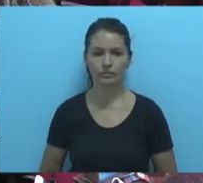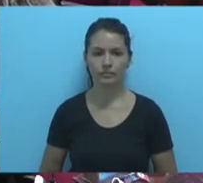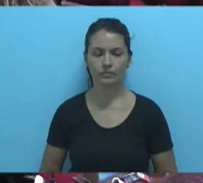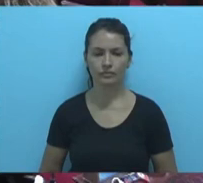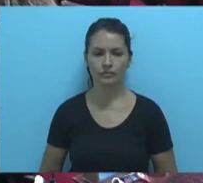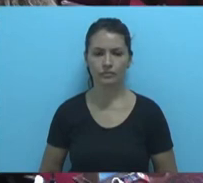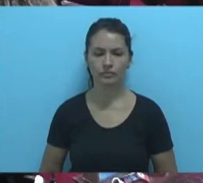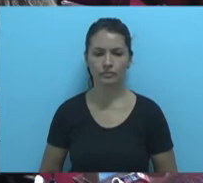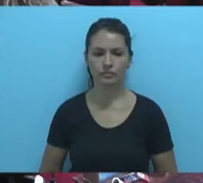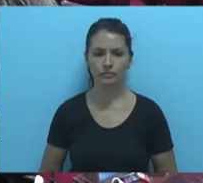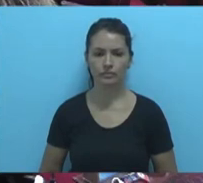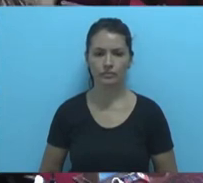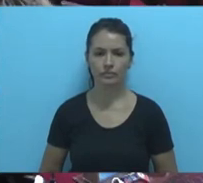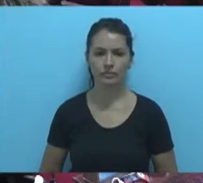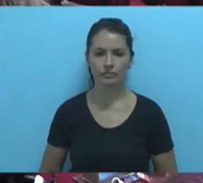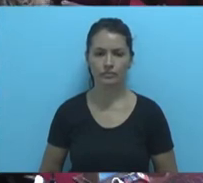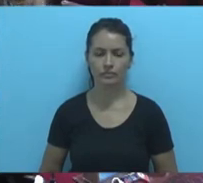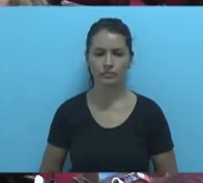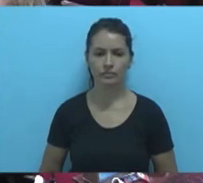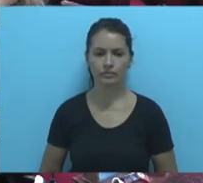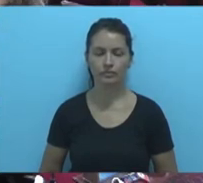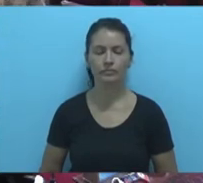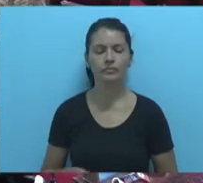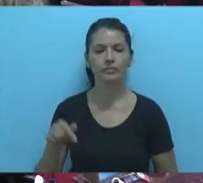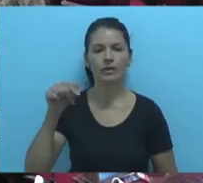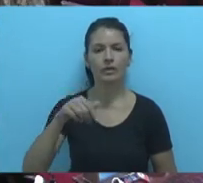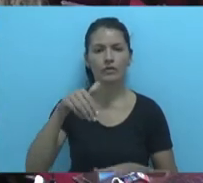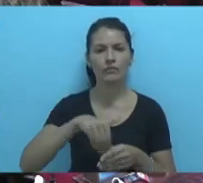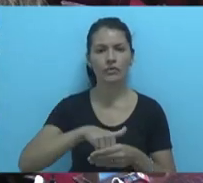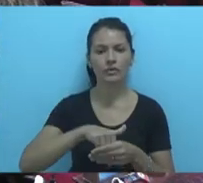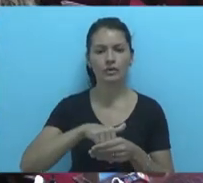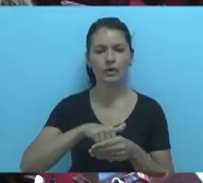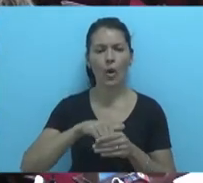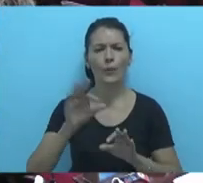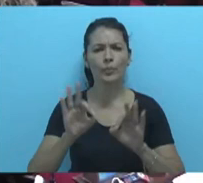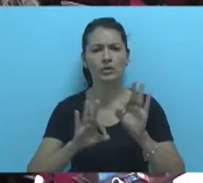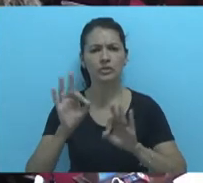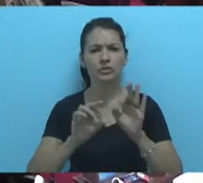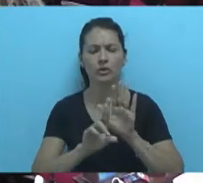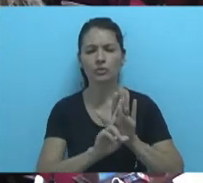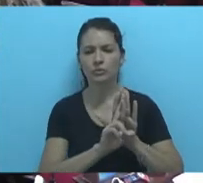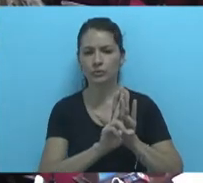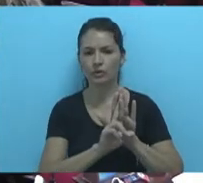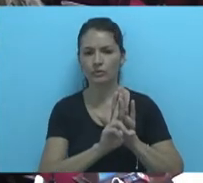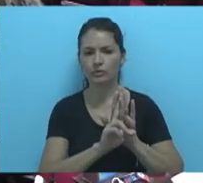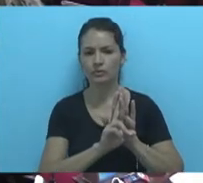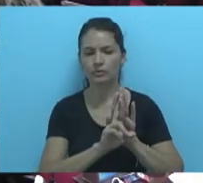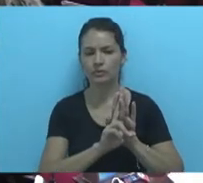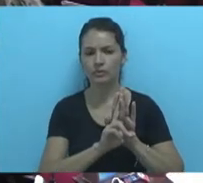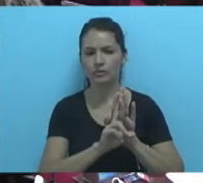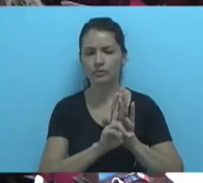Voy a poner a consideración el para su tratamiento sobre tabla un proyecto de resolución